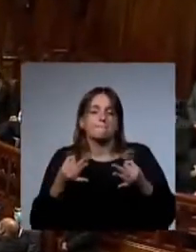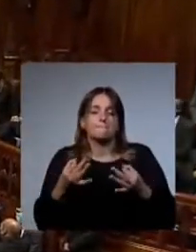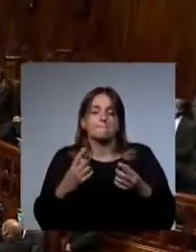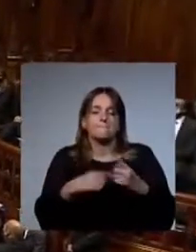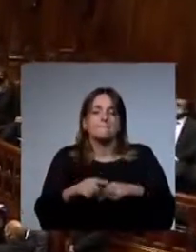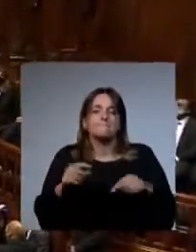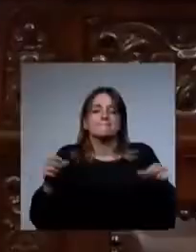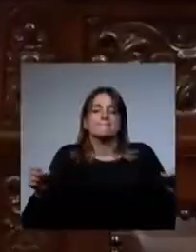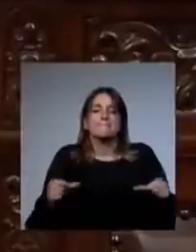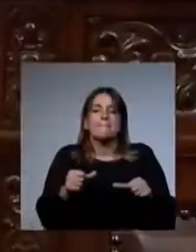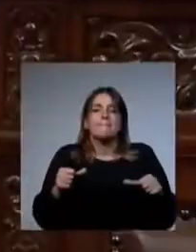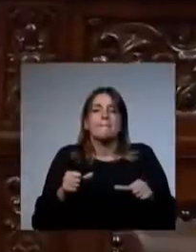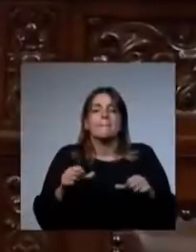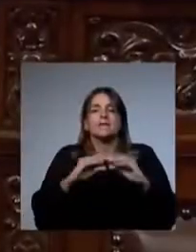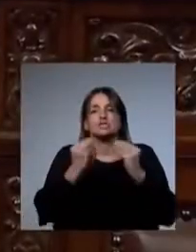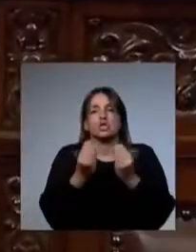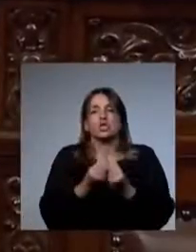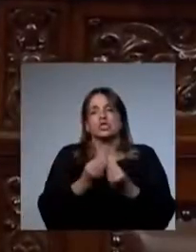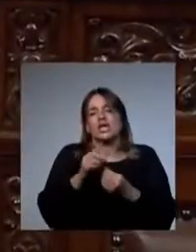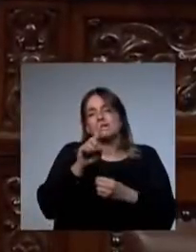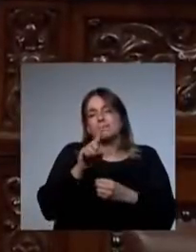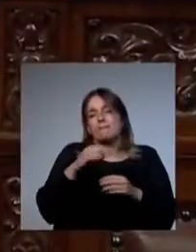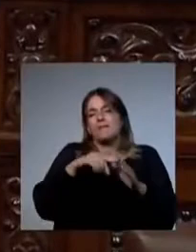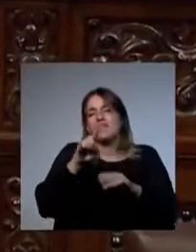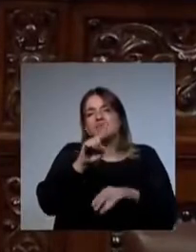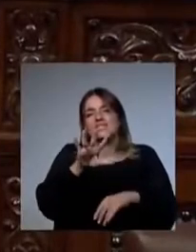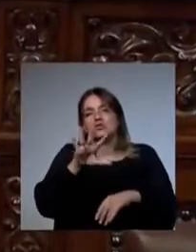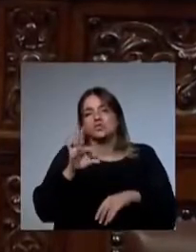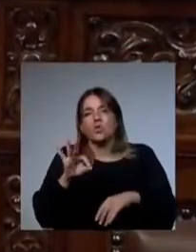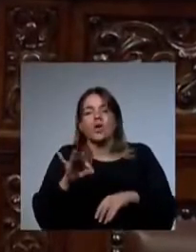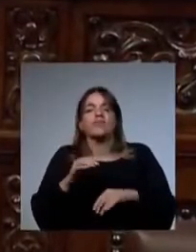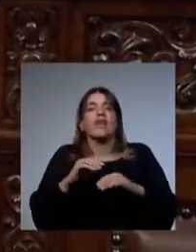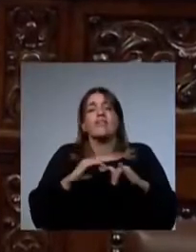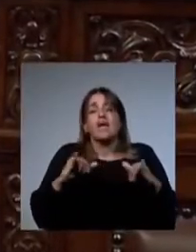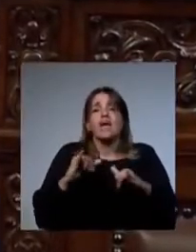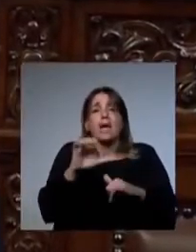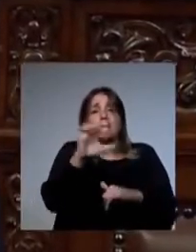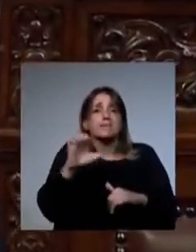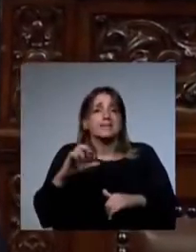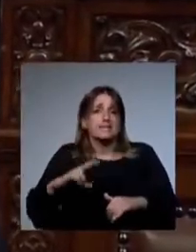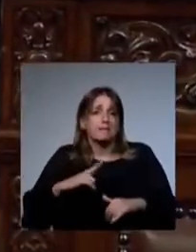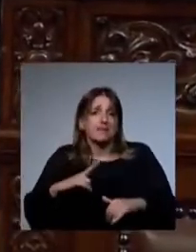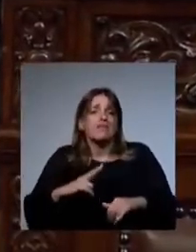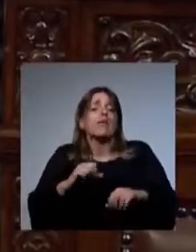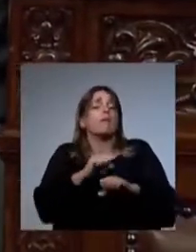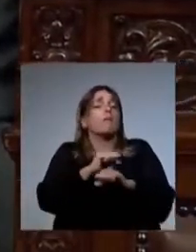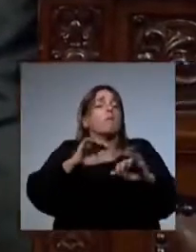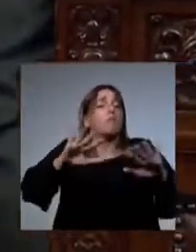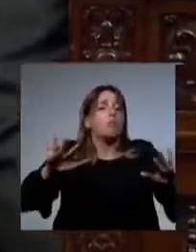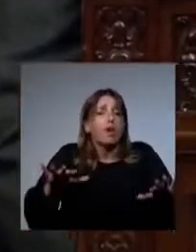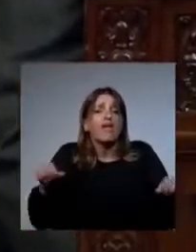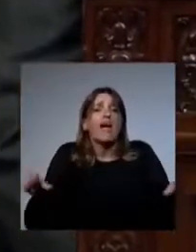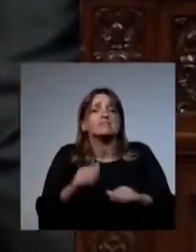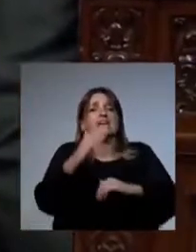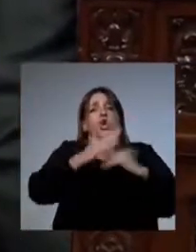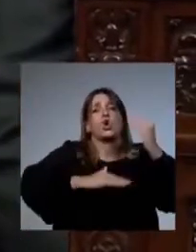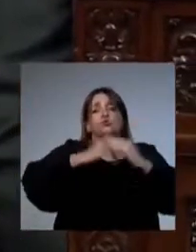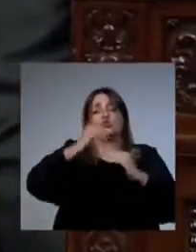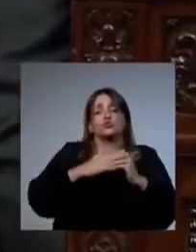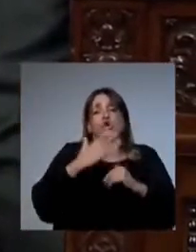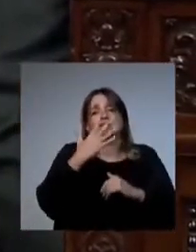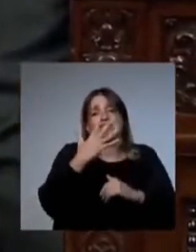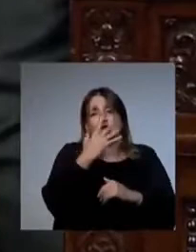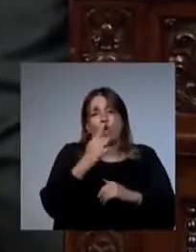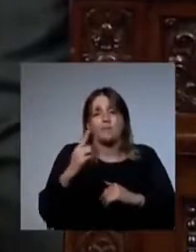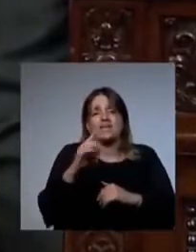lo que generó más de 150 proyectos de promotores privados que pueden significar la construcción de